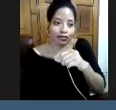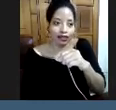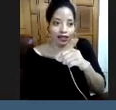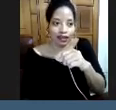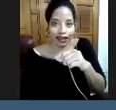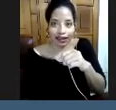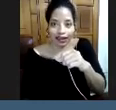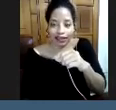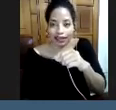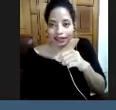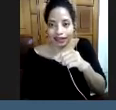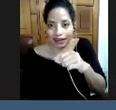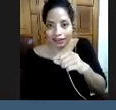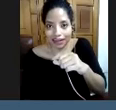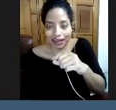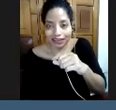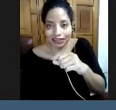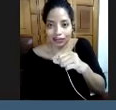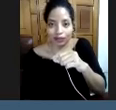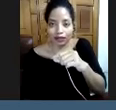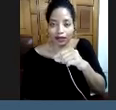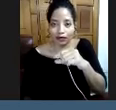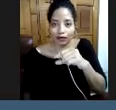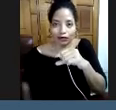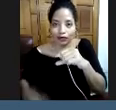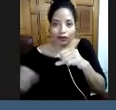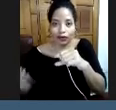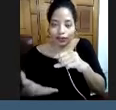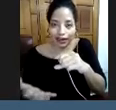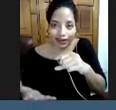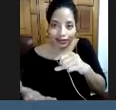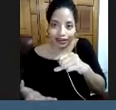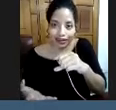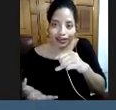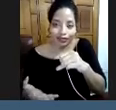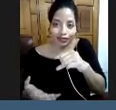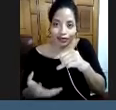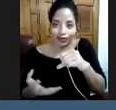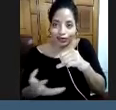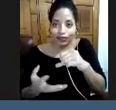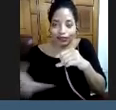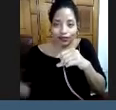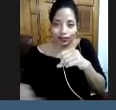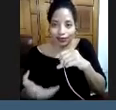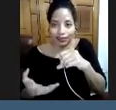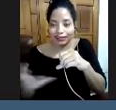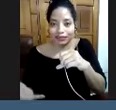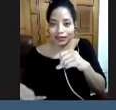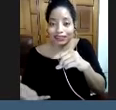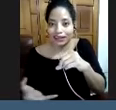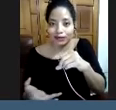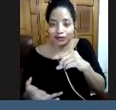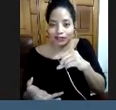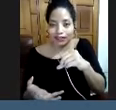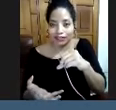podíamos dejar de hablar, no podíamos cortar las ideas o las